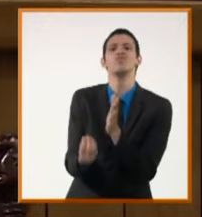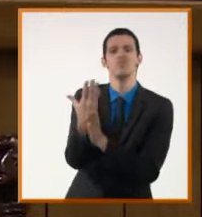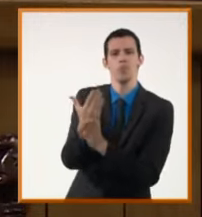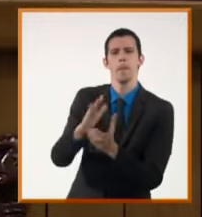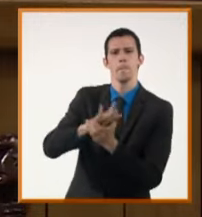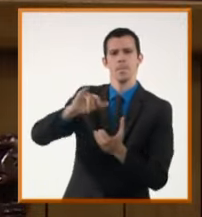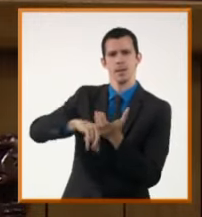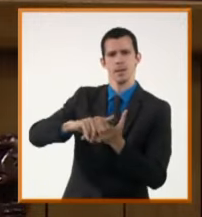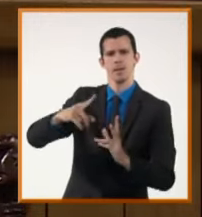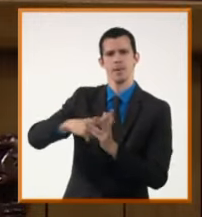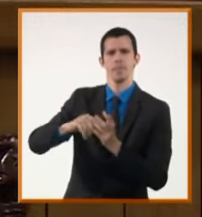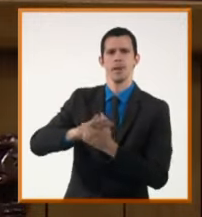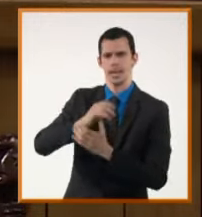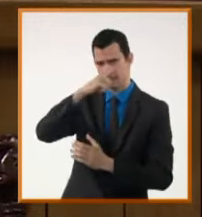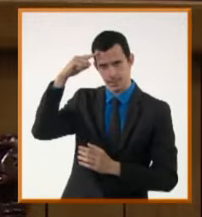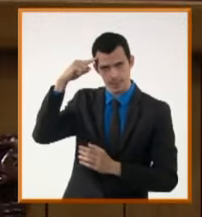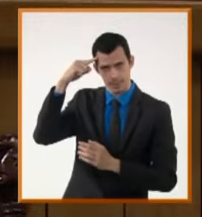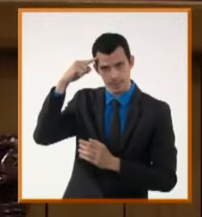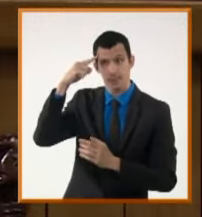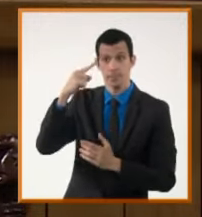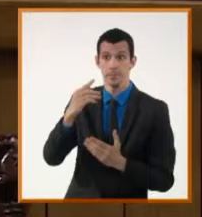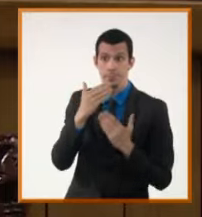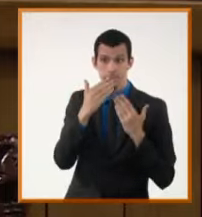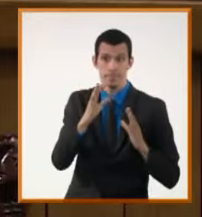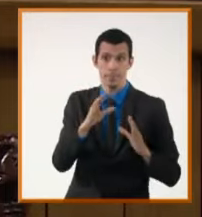estatal socialista.